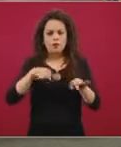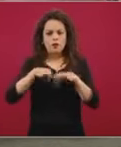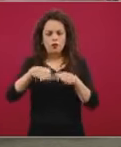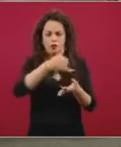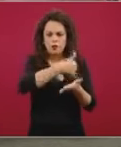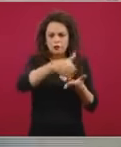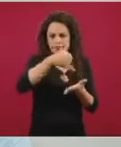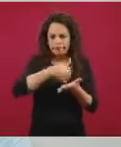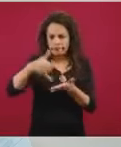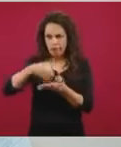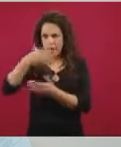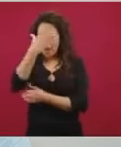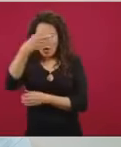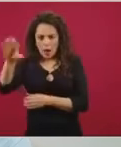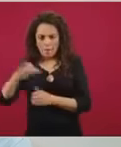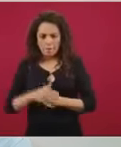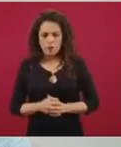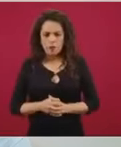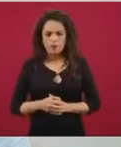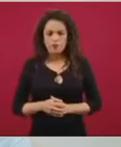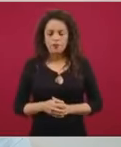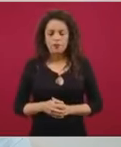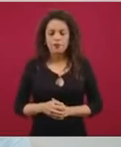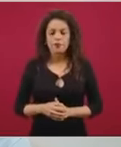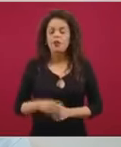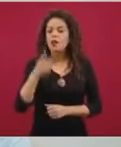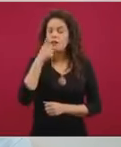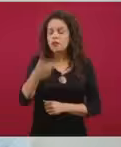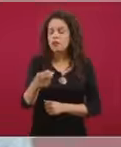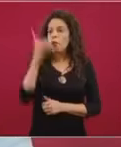dijo que ojalá separaran